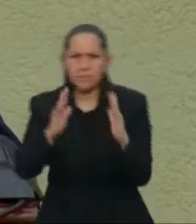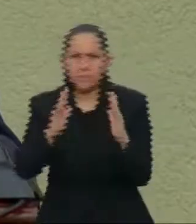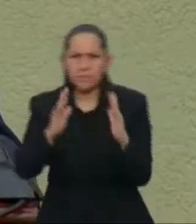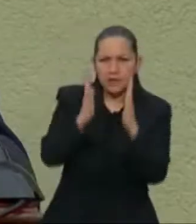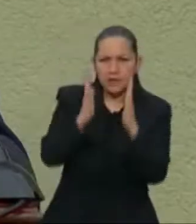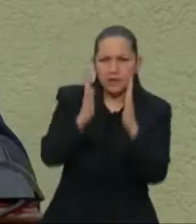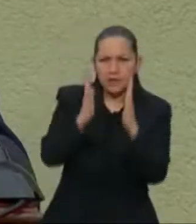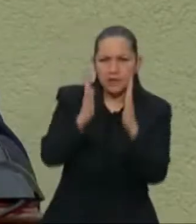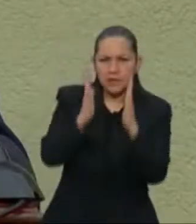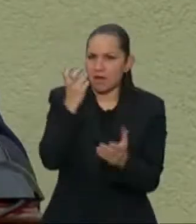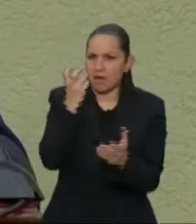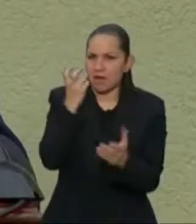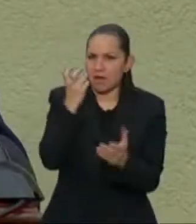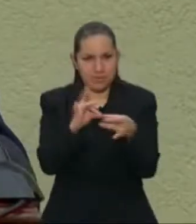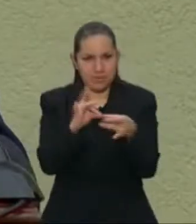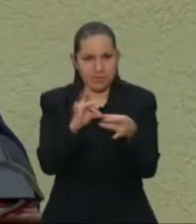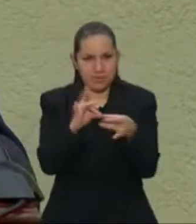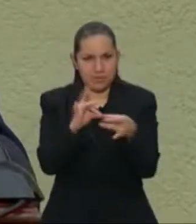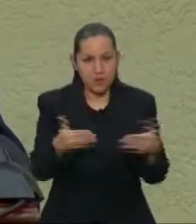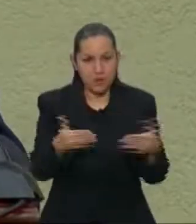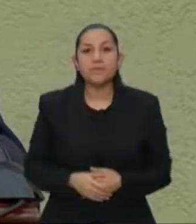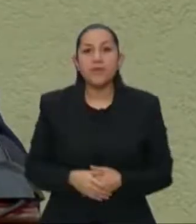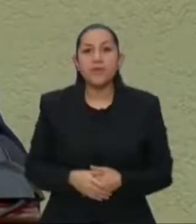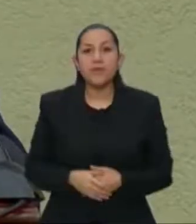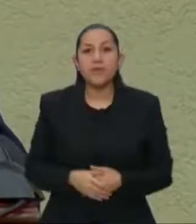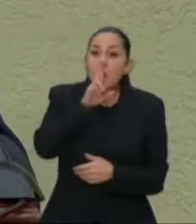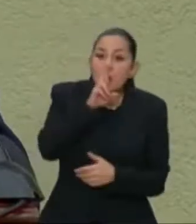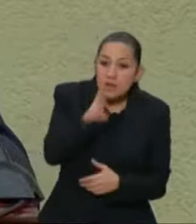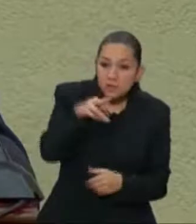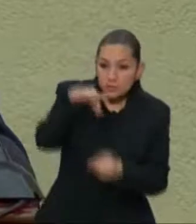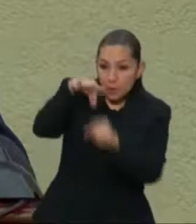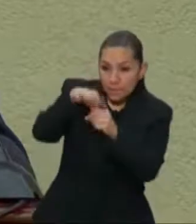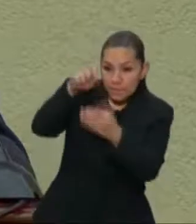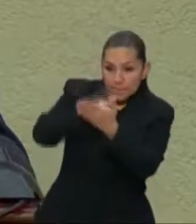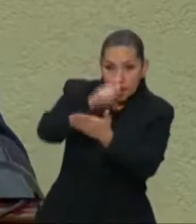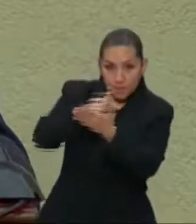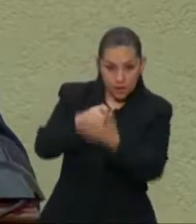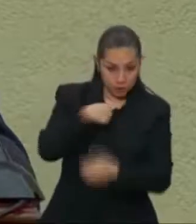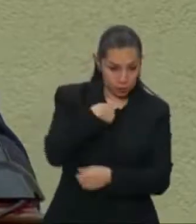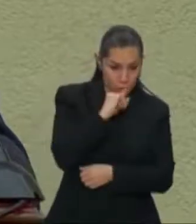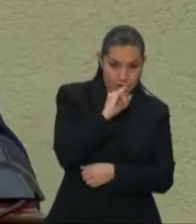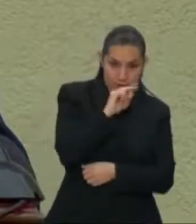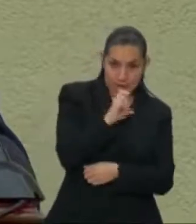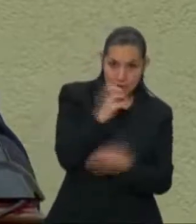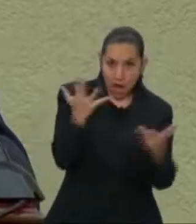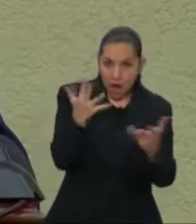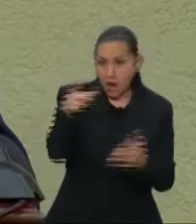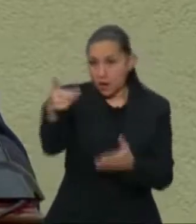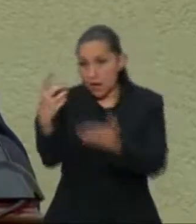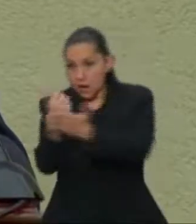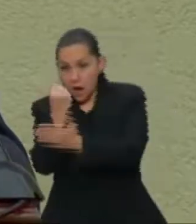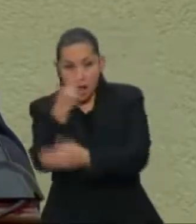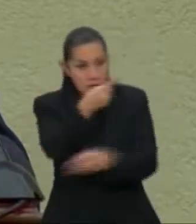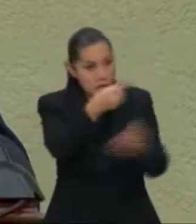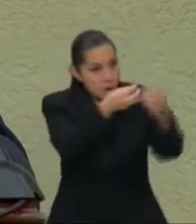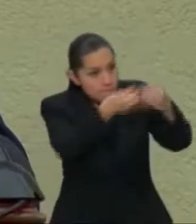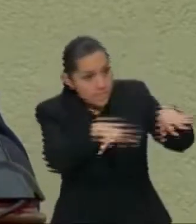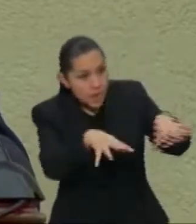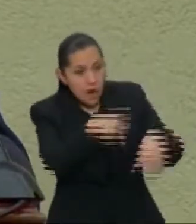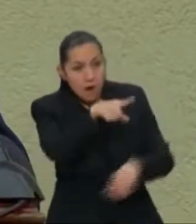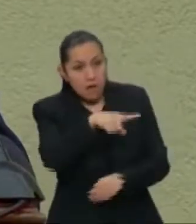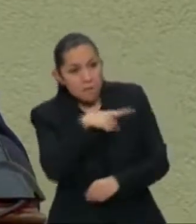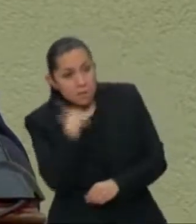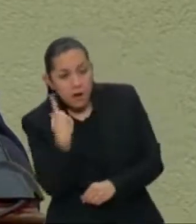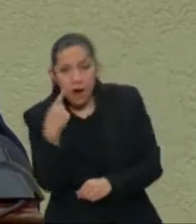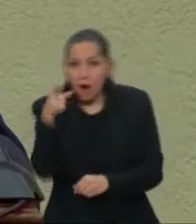resultados electorales no es el ine el que hace ganar o perder alguna fuerza política son los millones de ciudadanos quienes con su voto determinan en